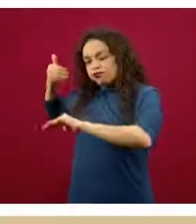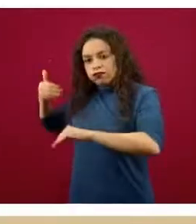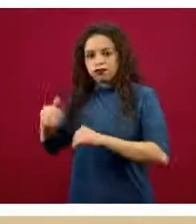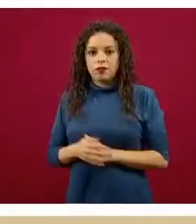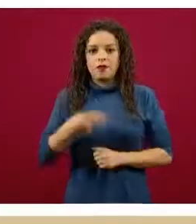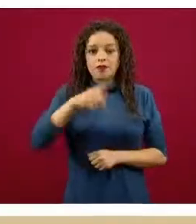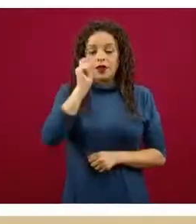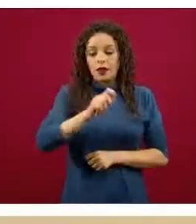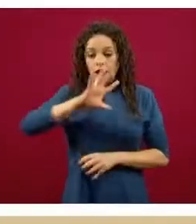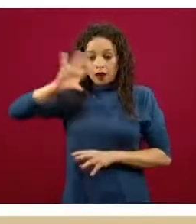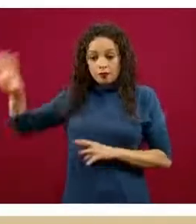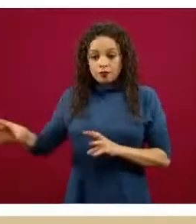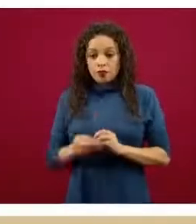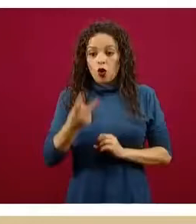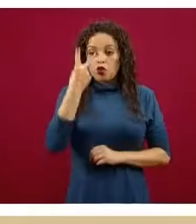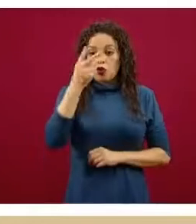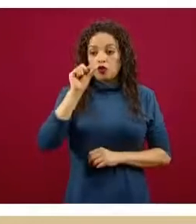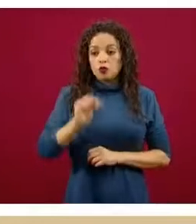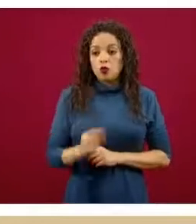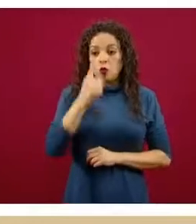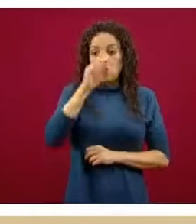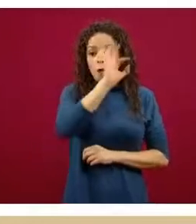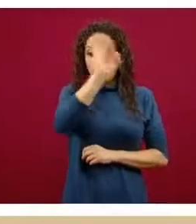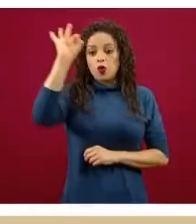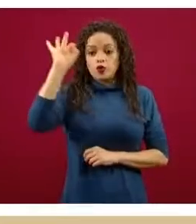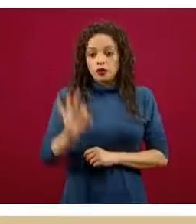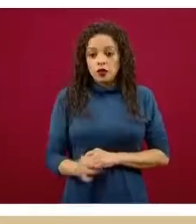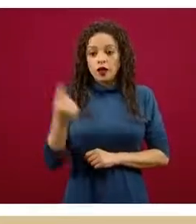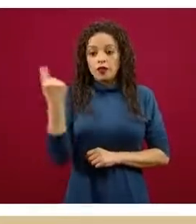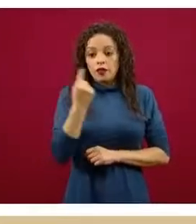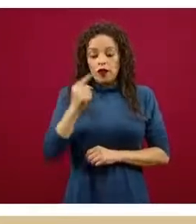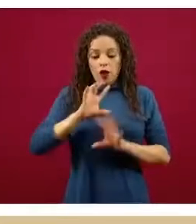del 2.1% del total de